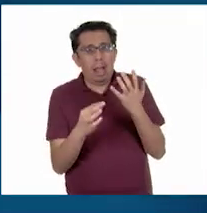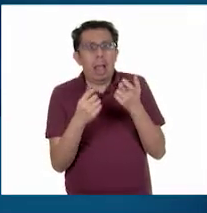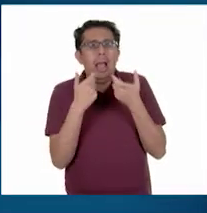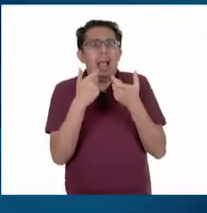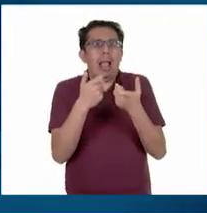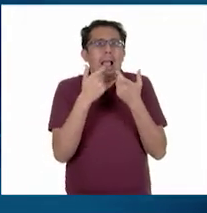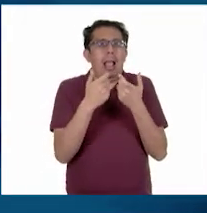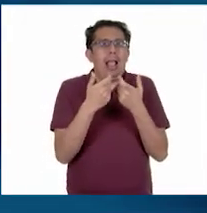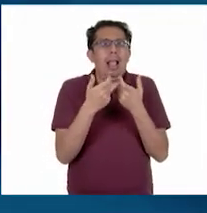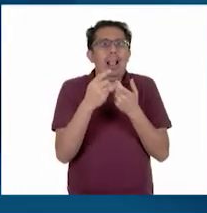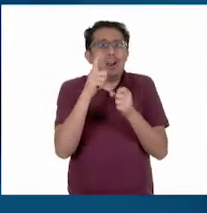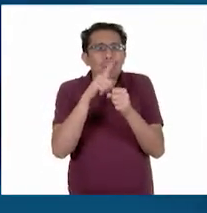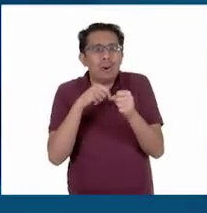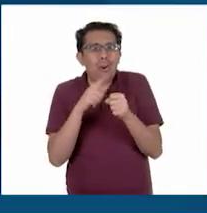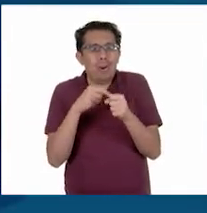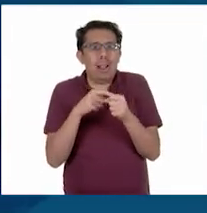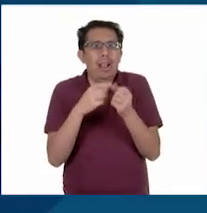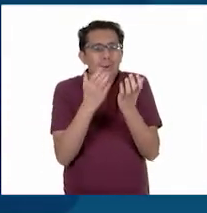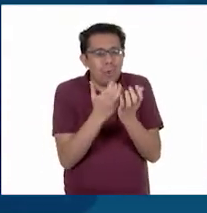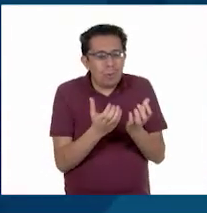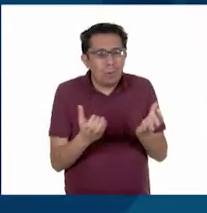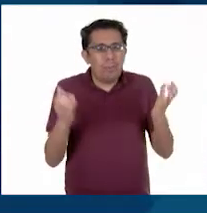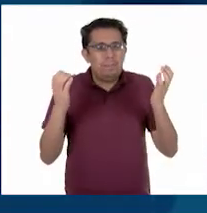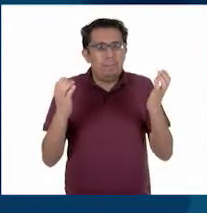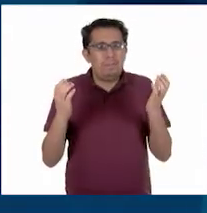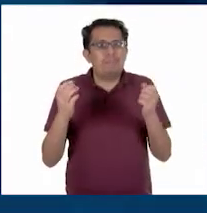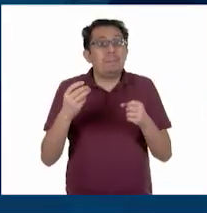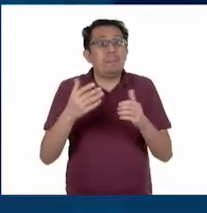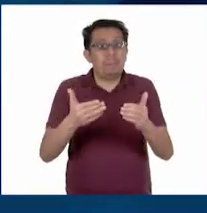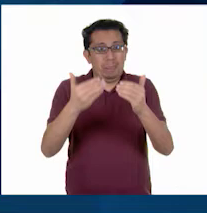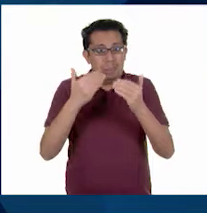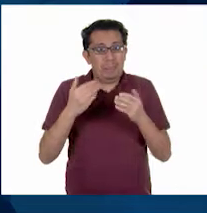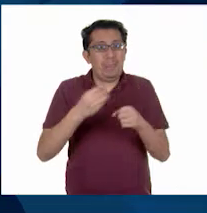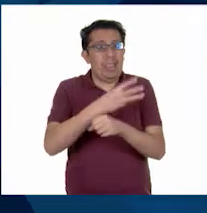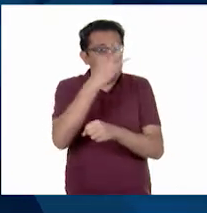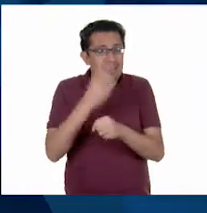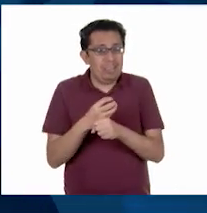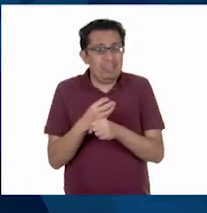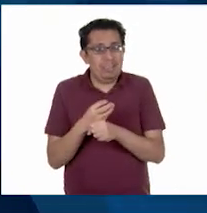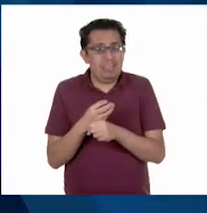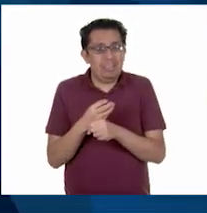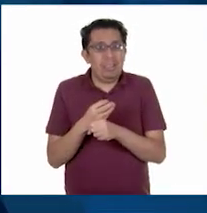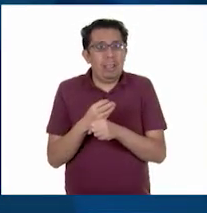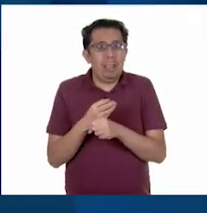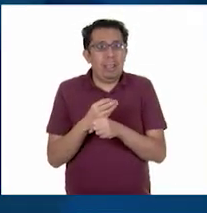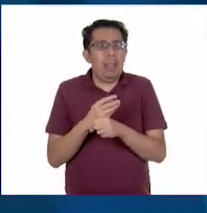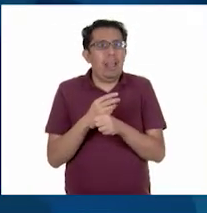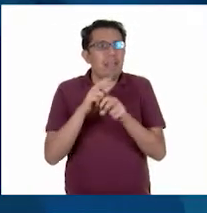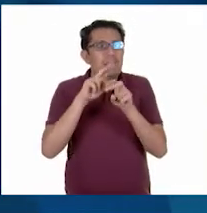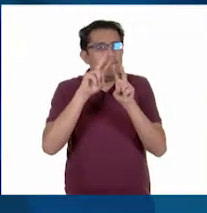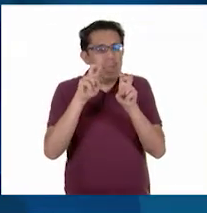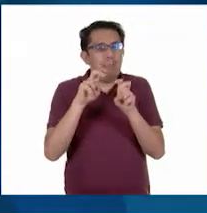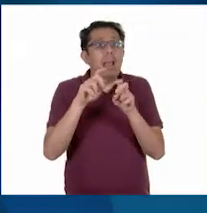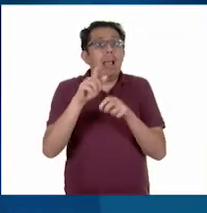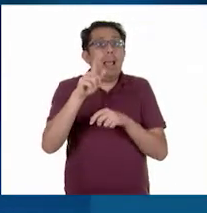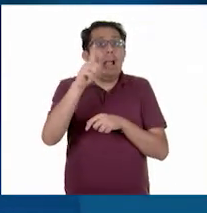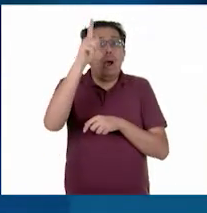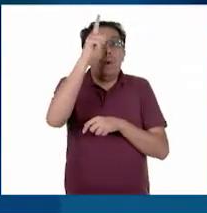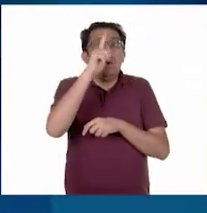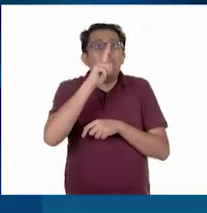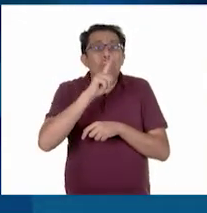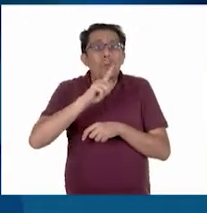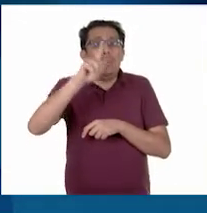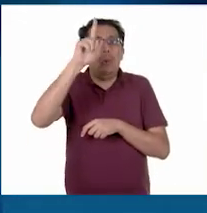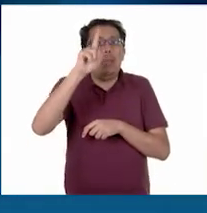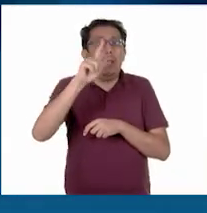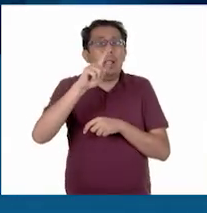de sandía. Y vamos con un tercero, ¿qué les parece? Sobre la luna, y dice así: es